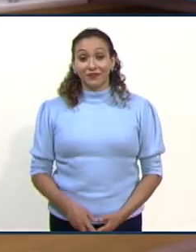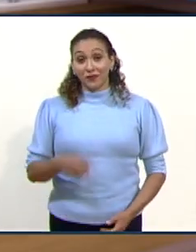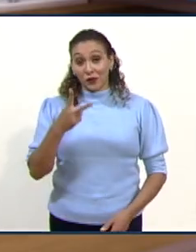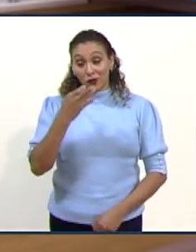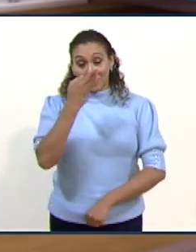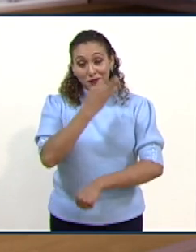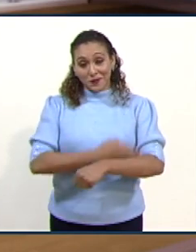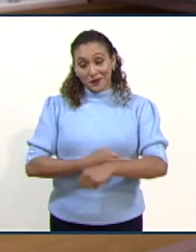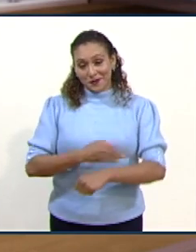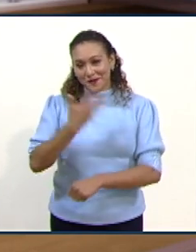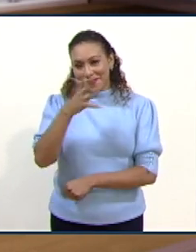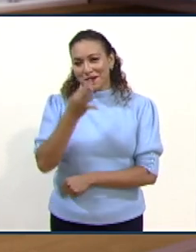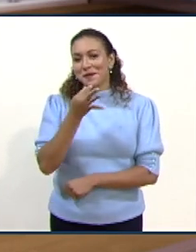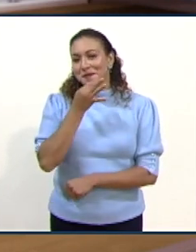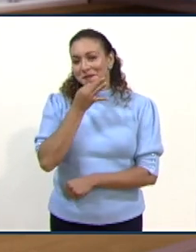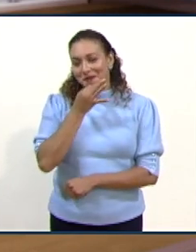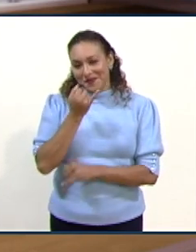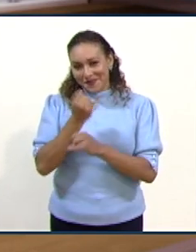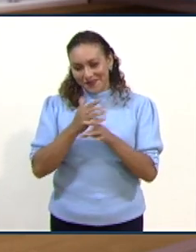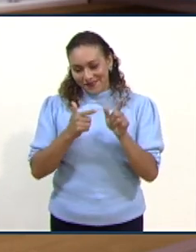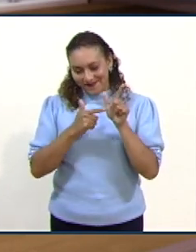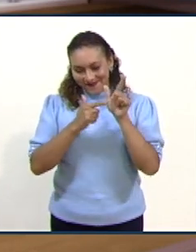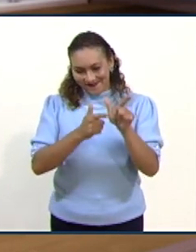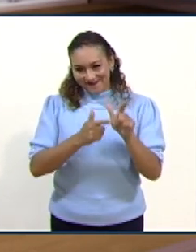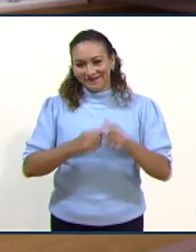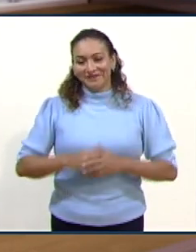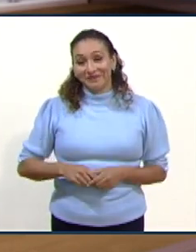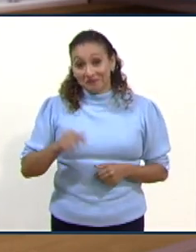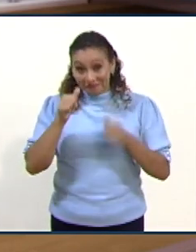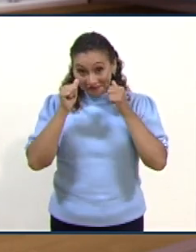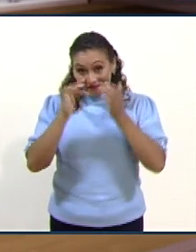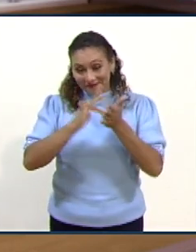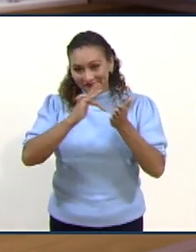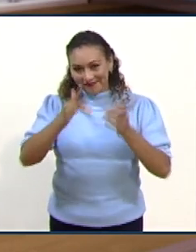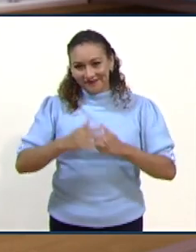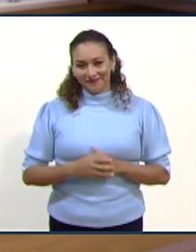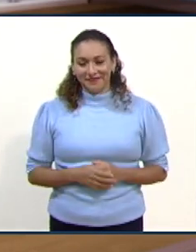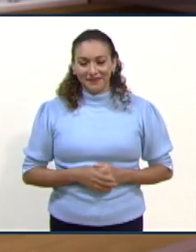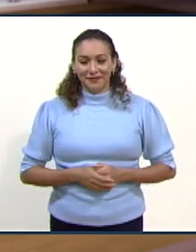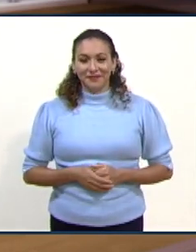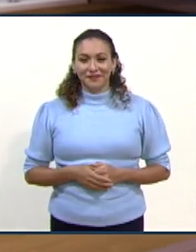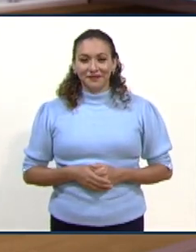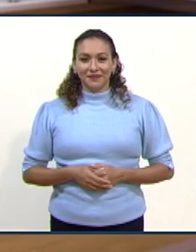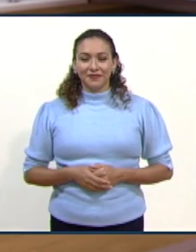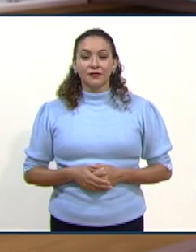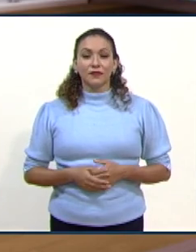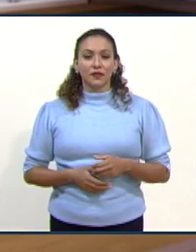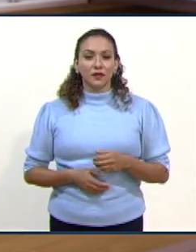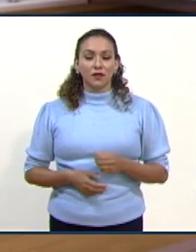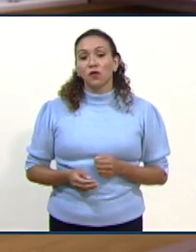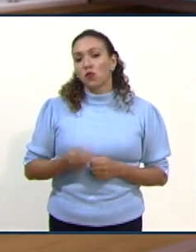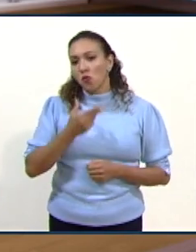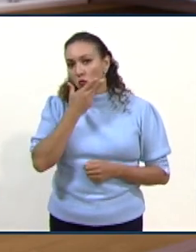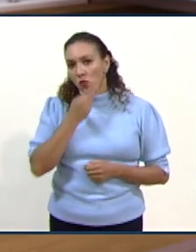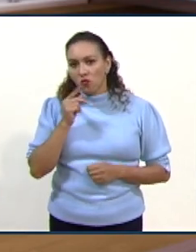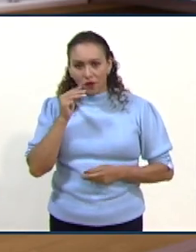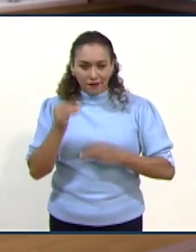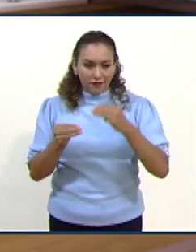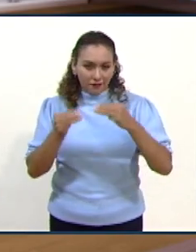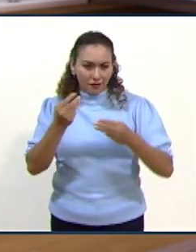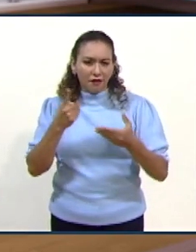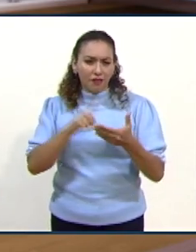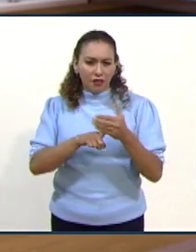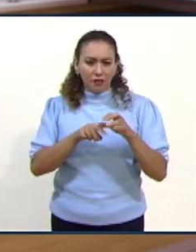De la tarde con 10 minutos. Gracias por continuar con nosotros. Le tenemos más información. Las y los magistrados de los